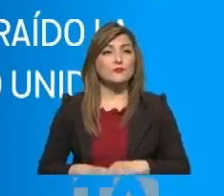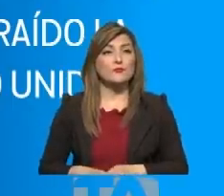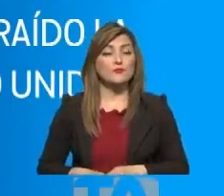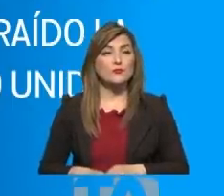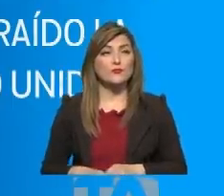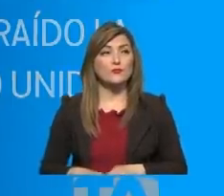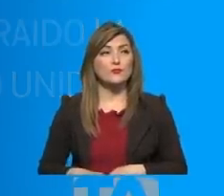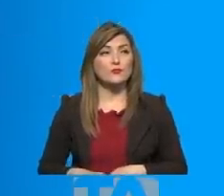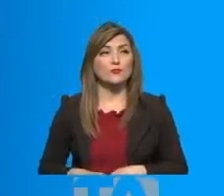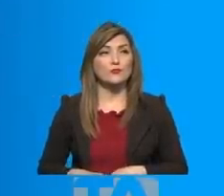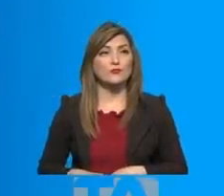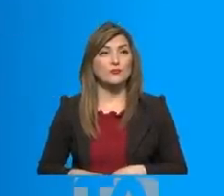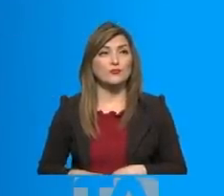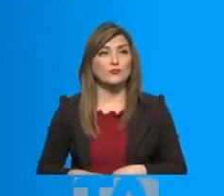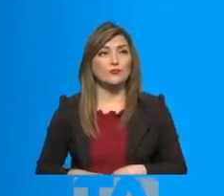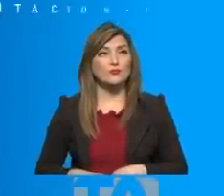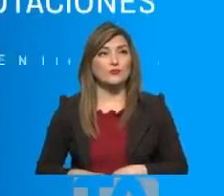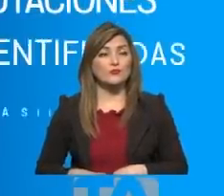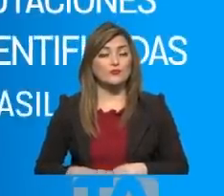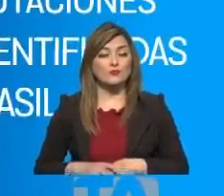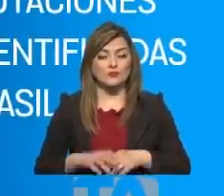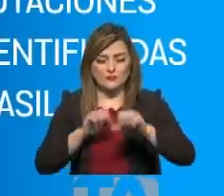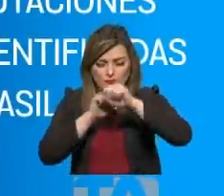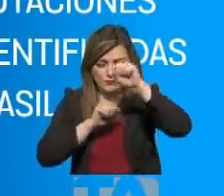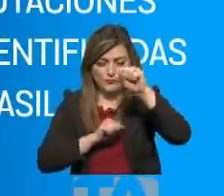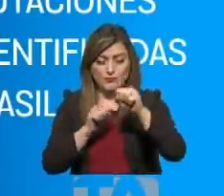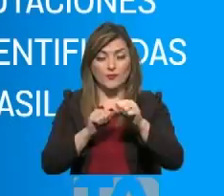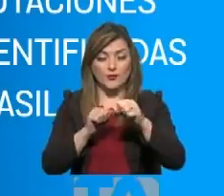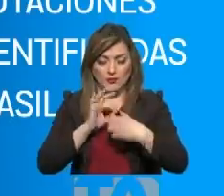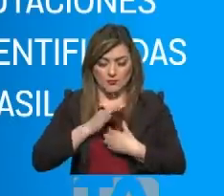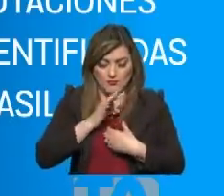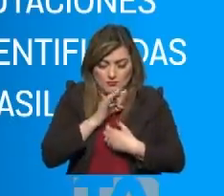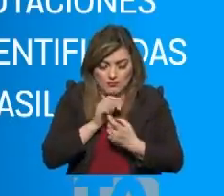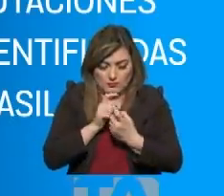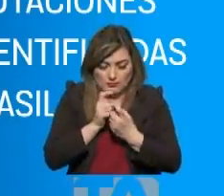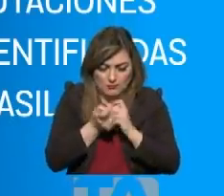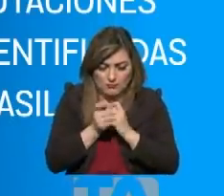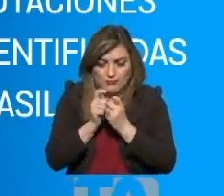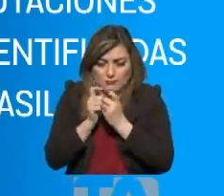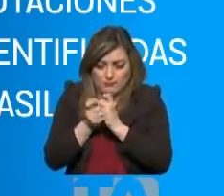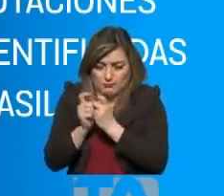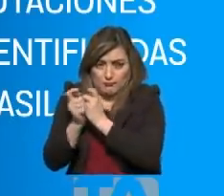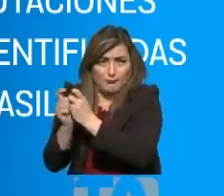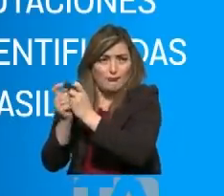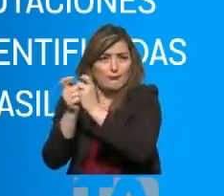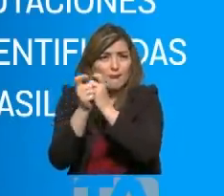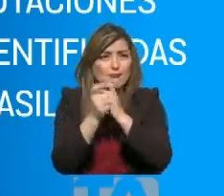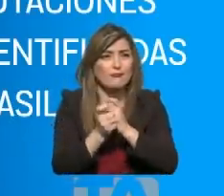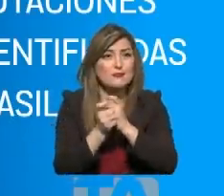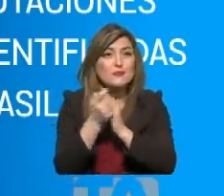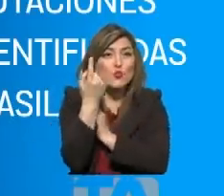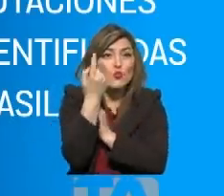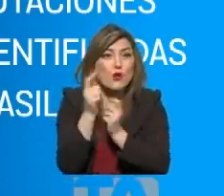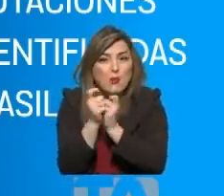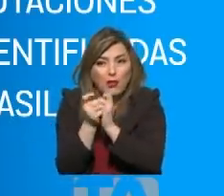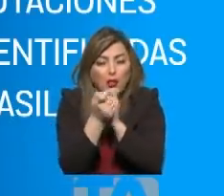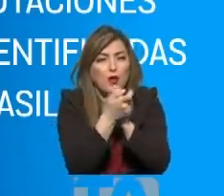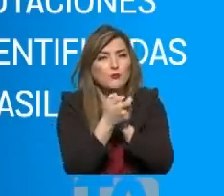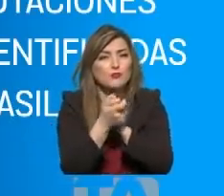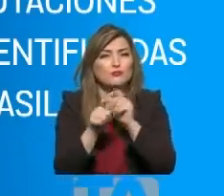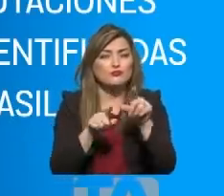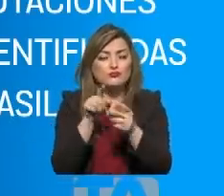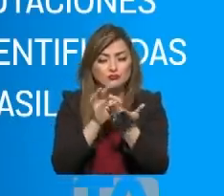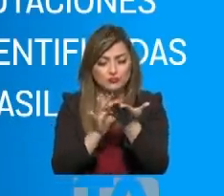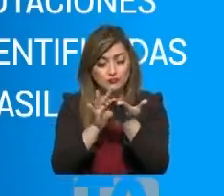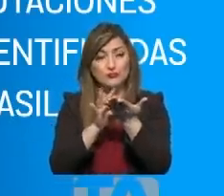variante se ha descubierto que tiene distintas mutaciones. Las mutaciones confieren unas diferencias en ciertos aspectos del